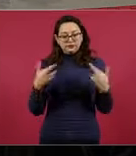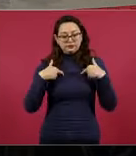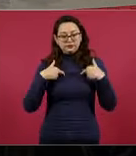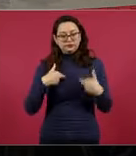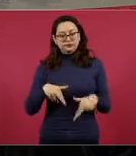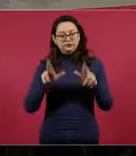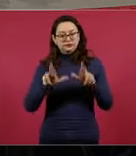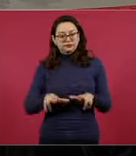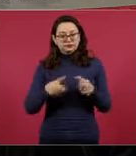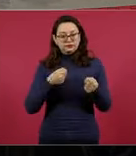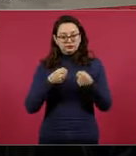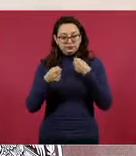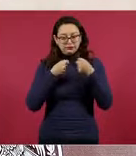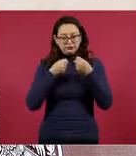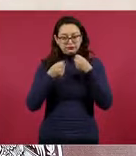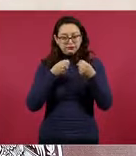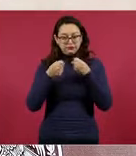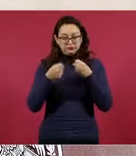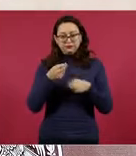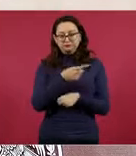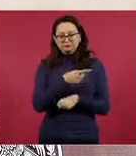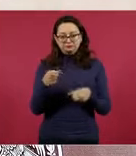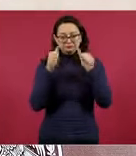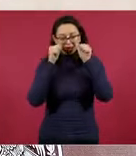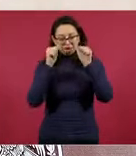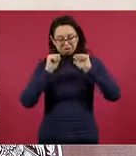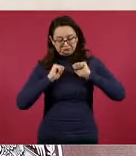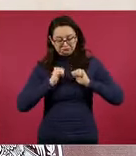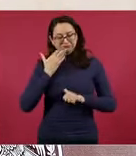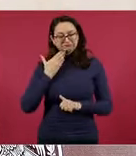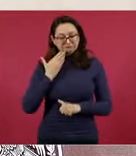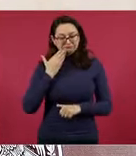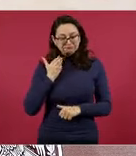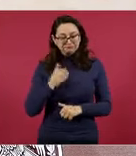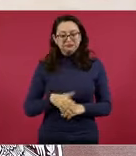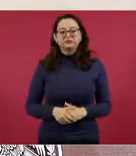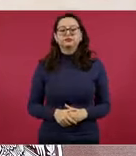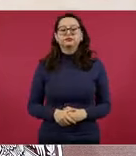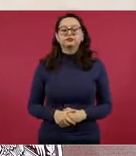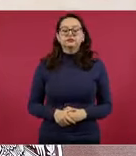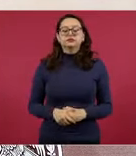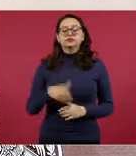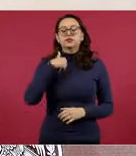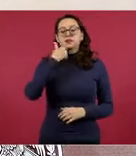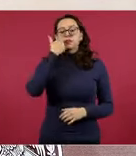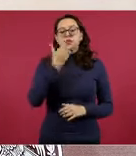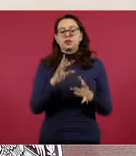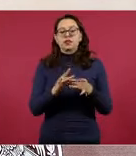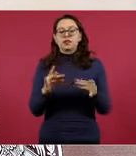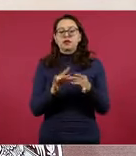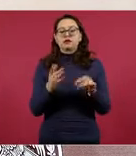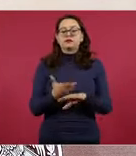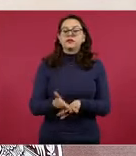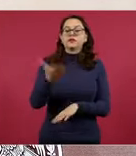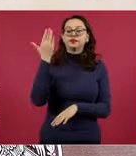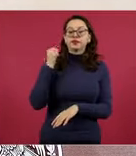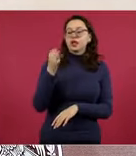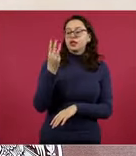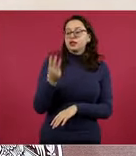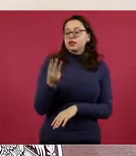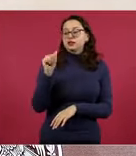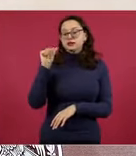medios de comunicación que hoy tienen la gentileza de cubrir este evento. Si me permiten platicarles, el pasado jueves 3 de agosto